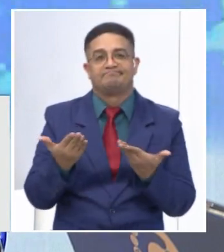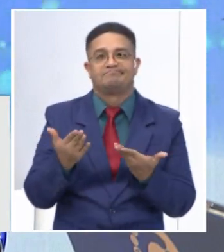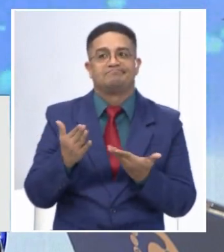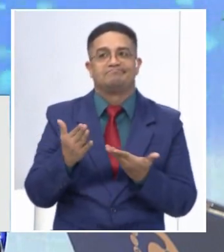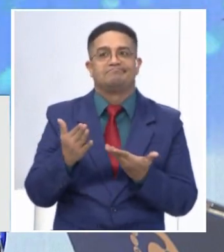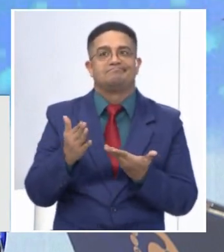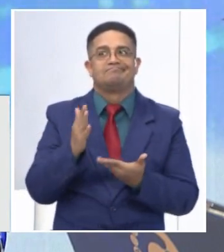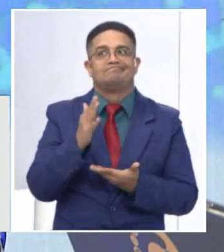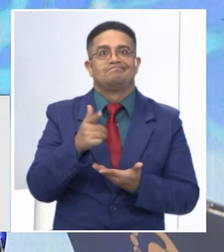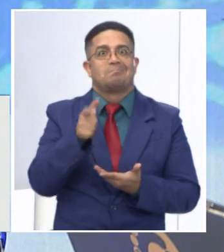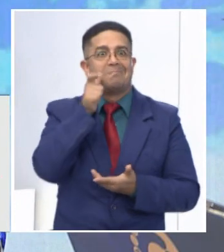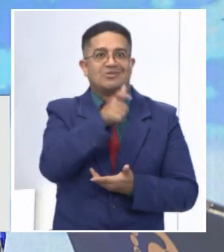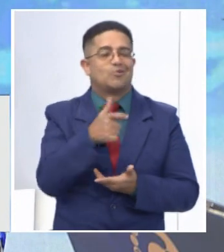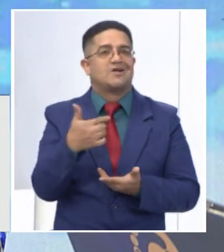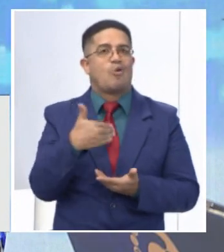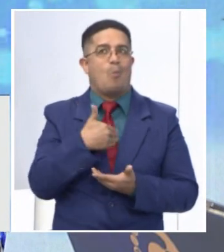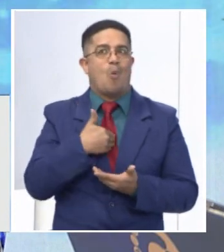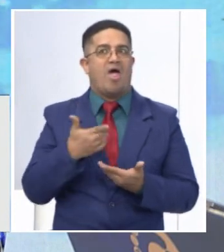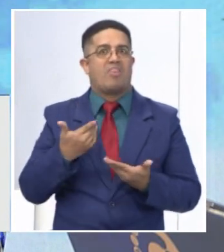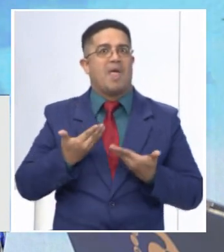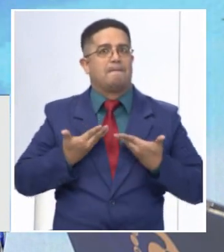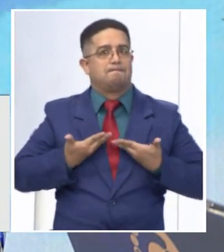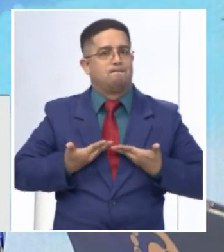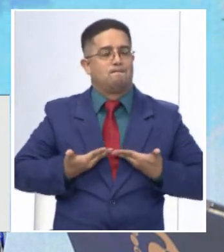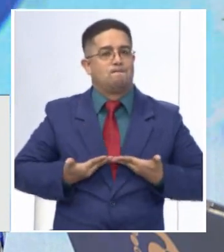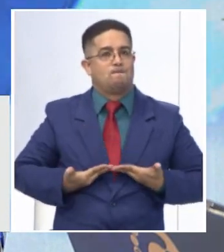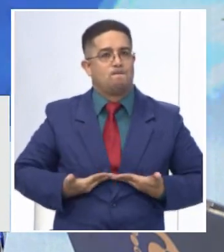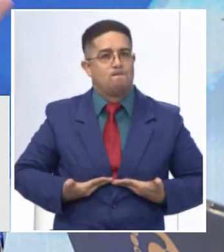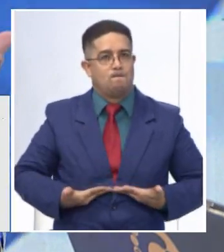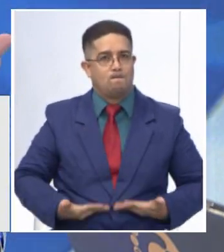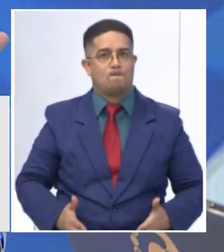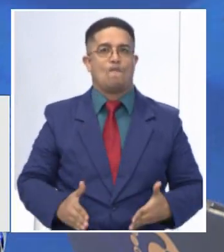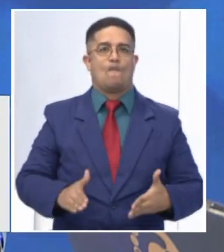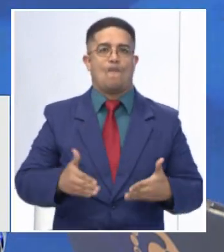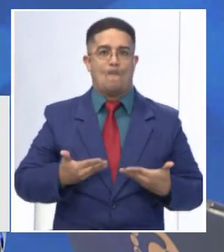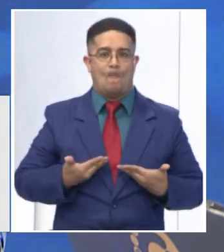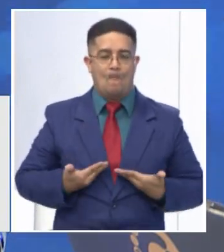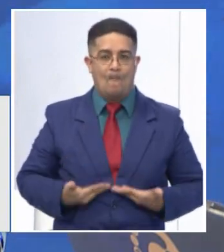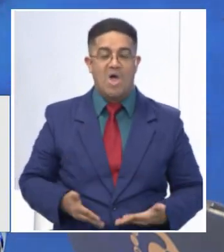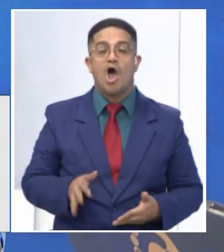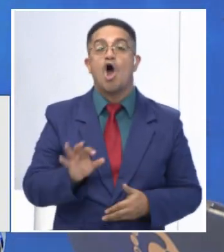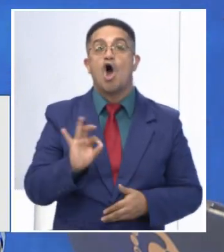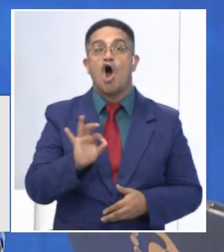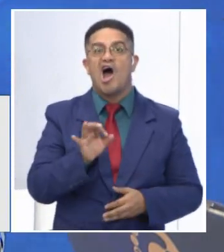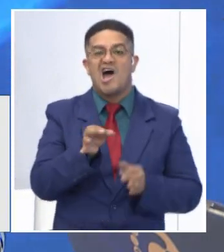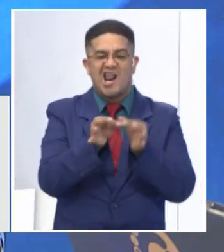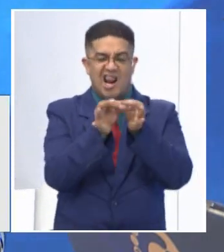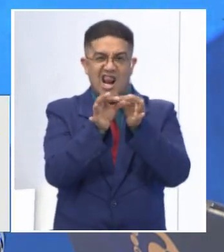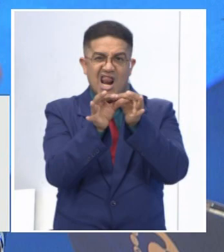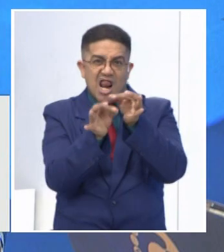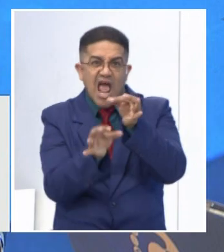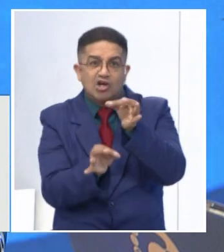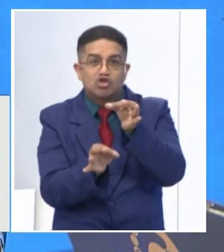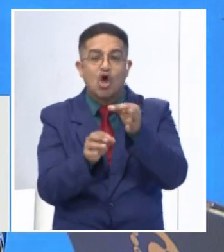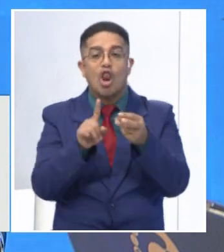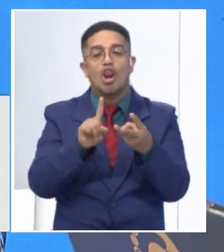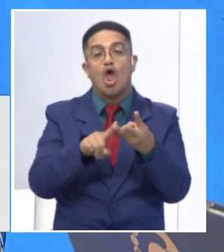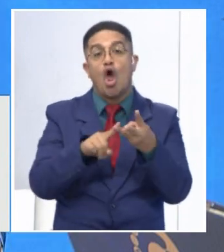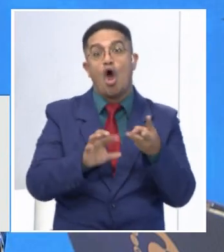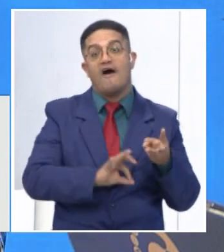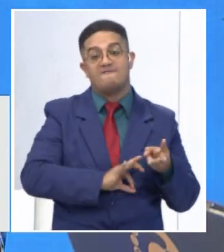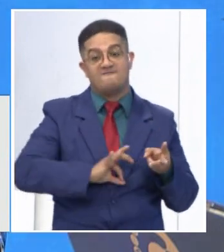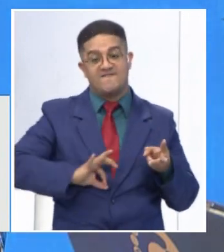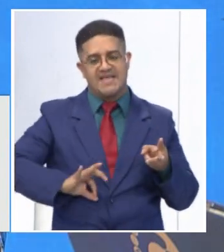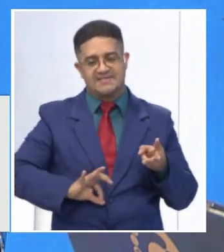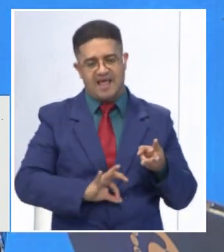de relajación de otra musculatura en el suelo de la pelvis, que es los elevadores del ano o el pubo rectal o los pubos viscerales. Hay una serie